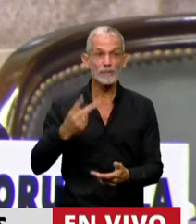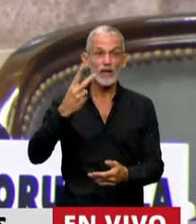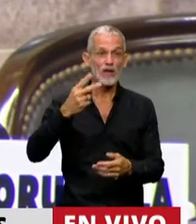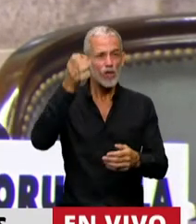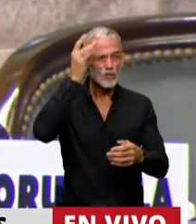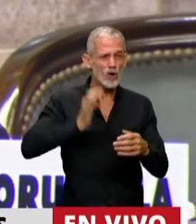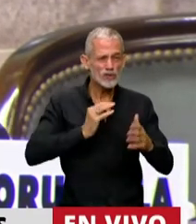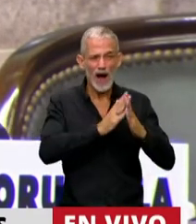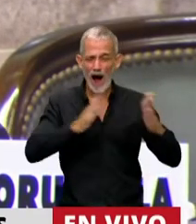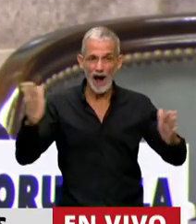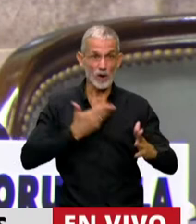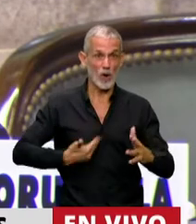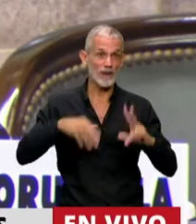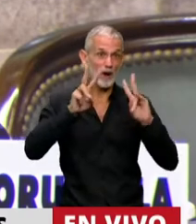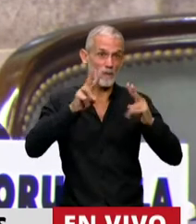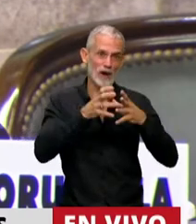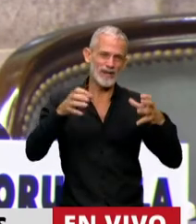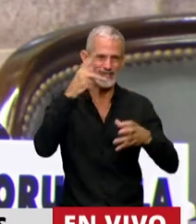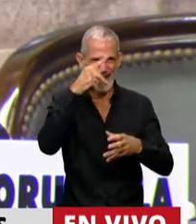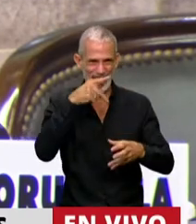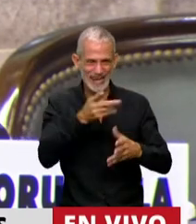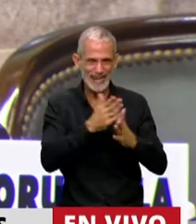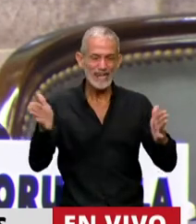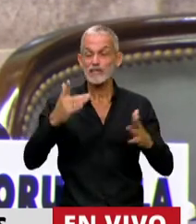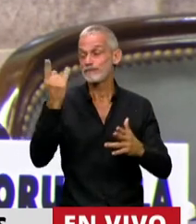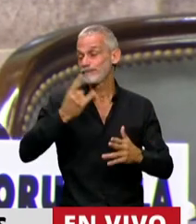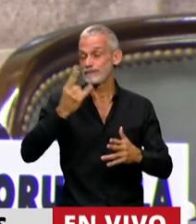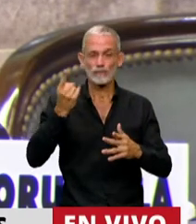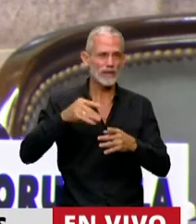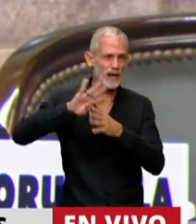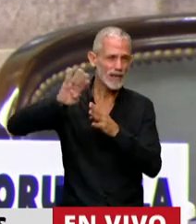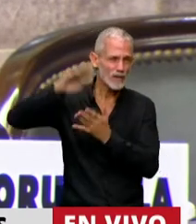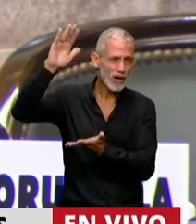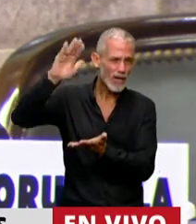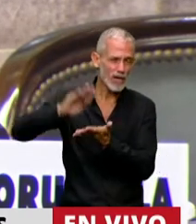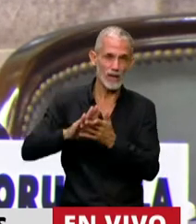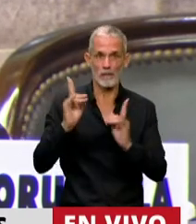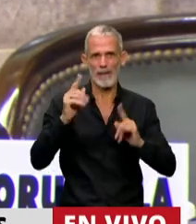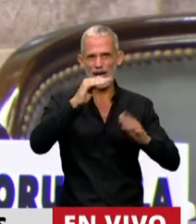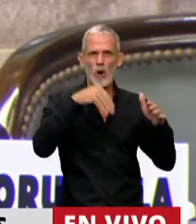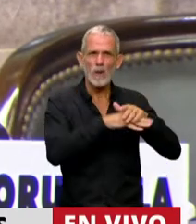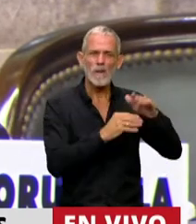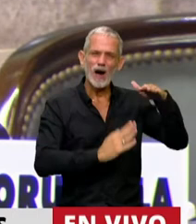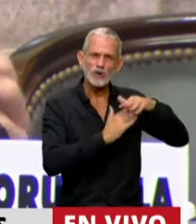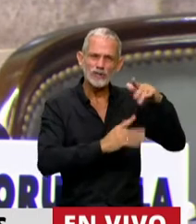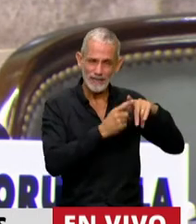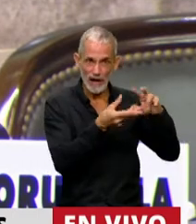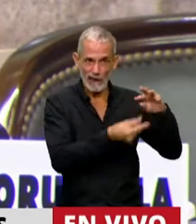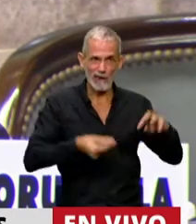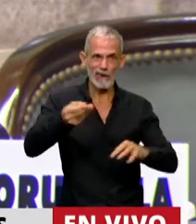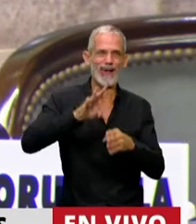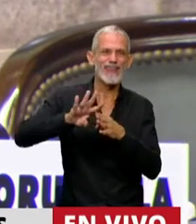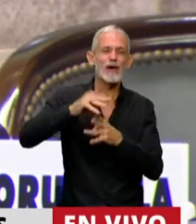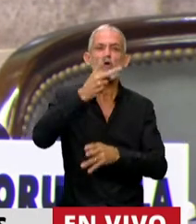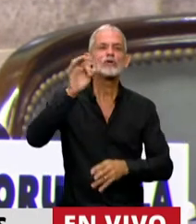12 años del gobierno peronista kirchnerista, mentira que hubo un desendeudamiento, sacaba la plata del Banco Central para pagar una deuda, se